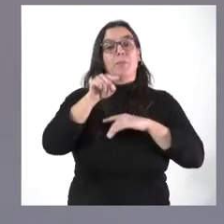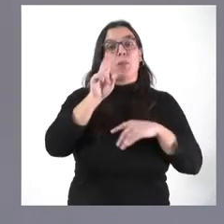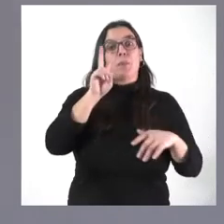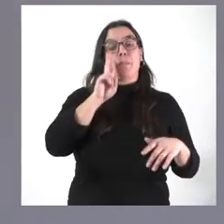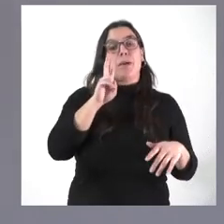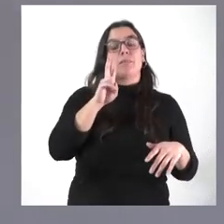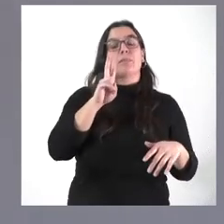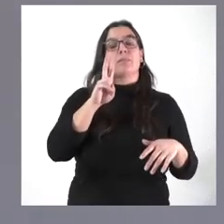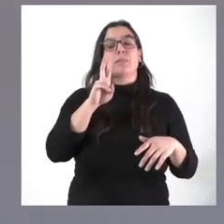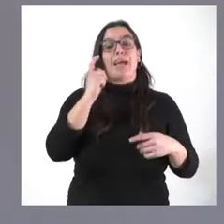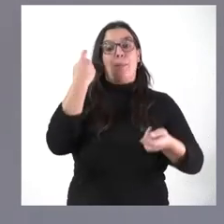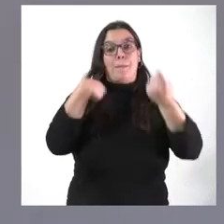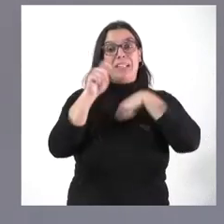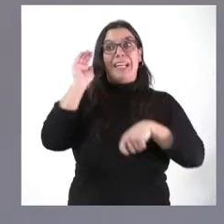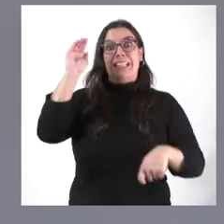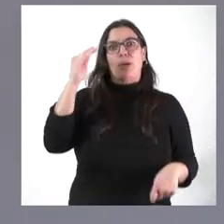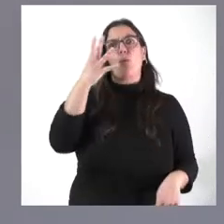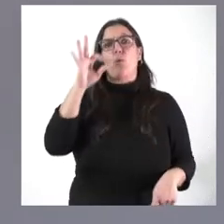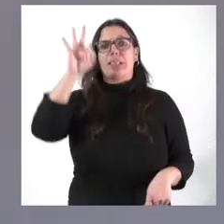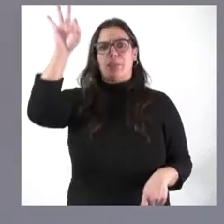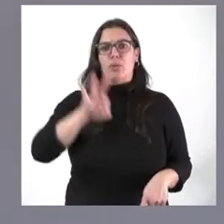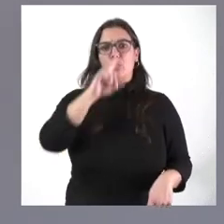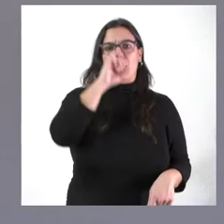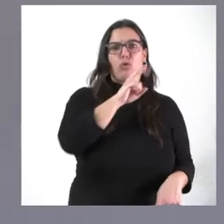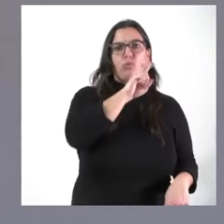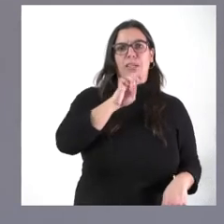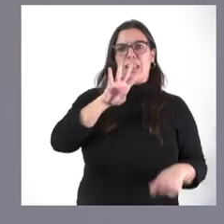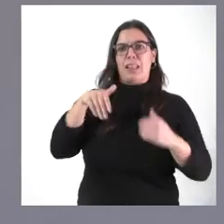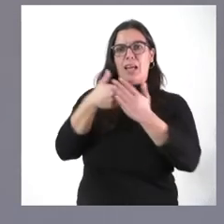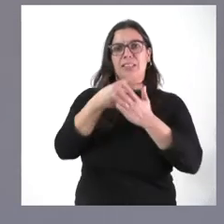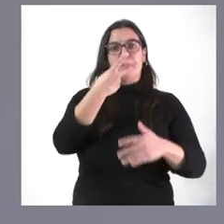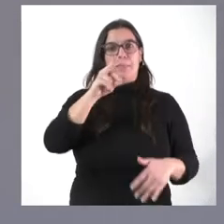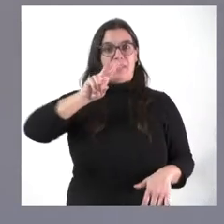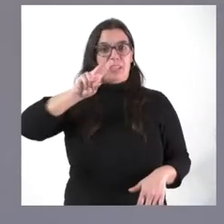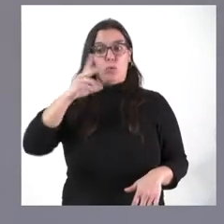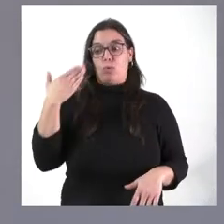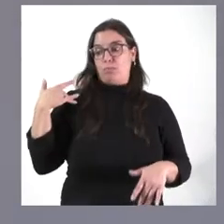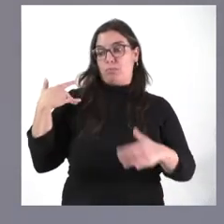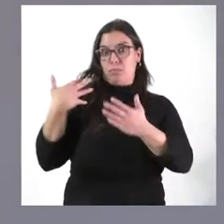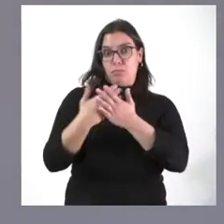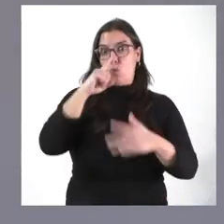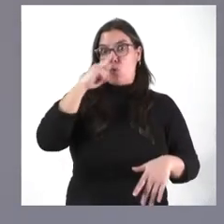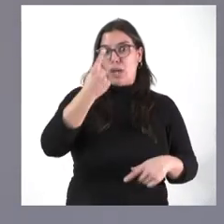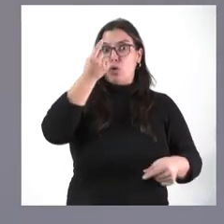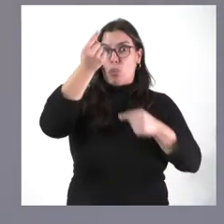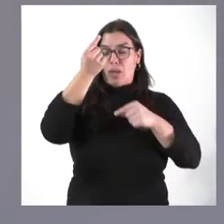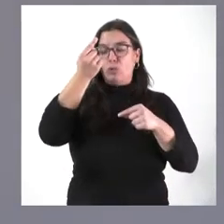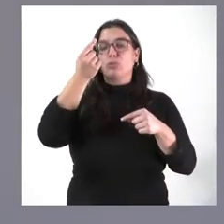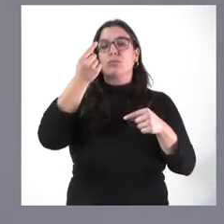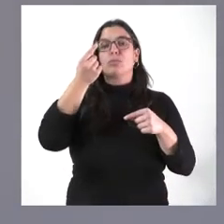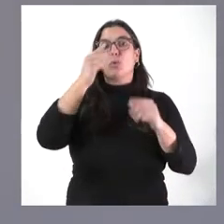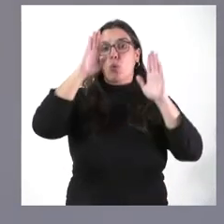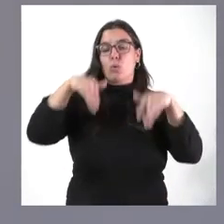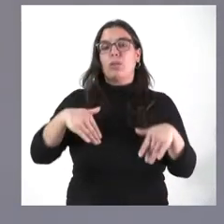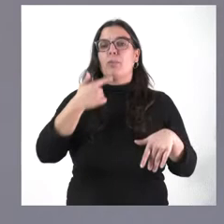40% sus exportaciones entre el periodo 2015 y 2021 y en el último año para el cual se tienen datos disponibles las exportaciones